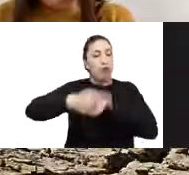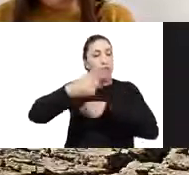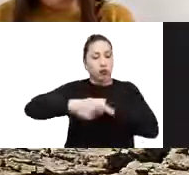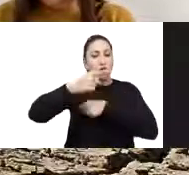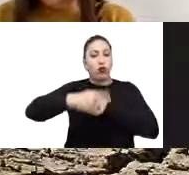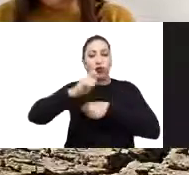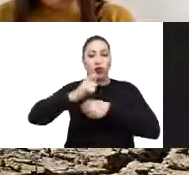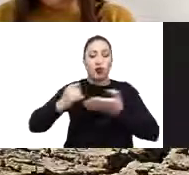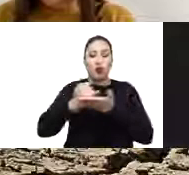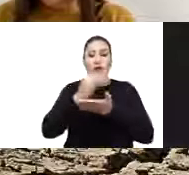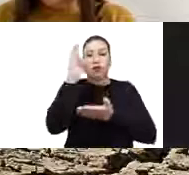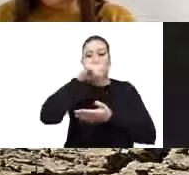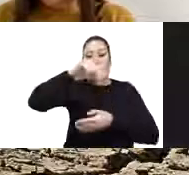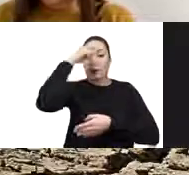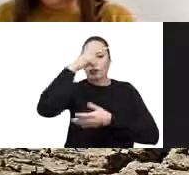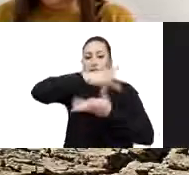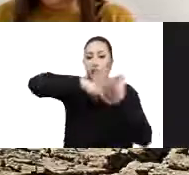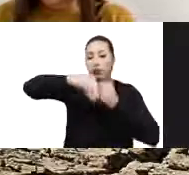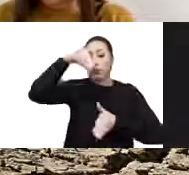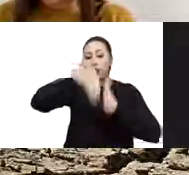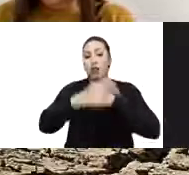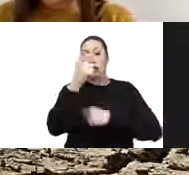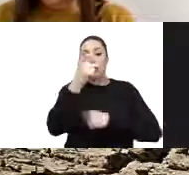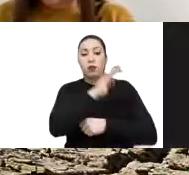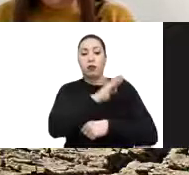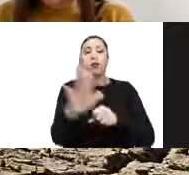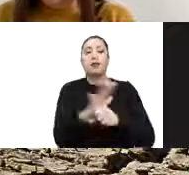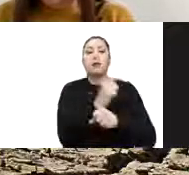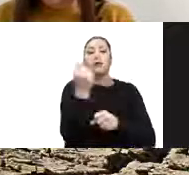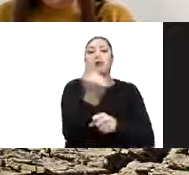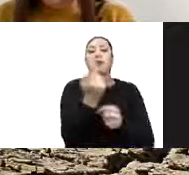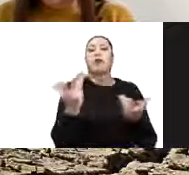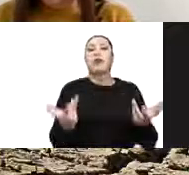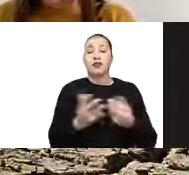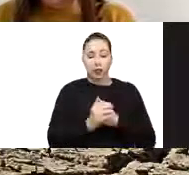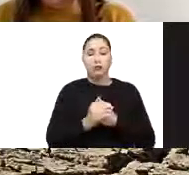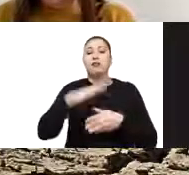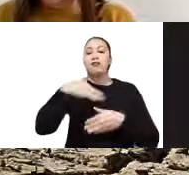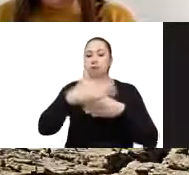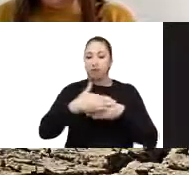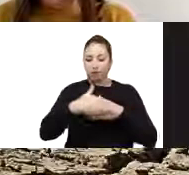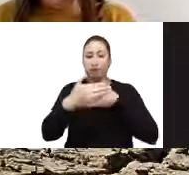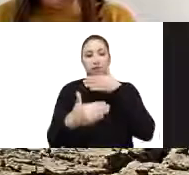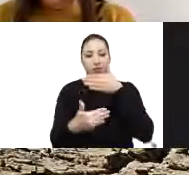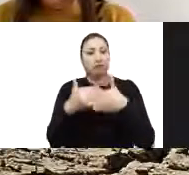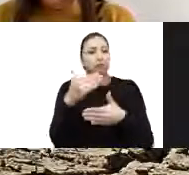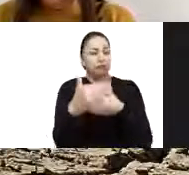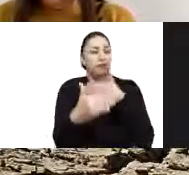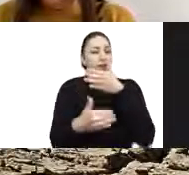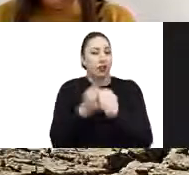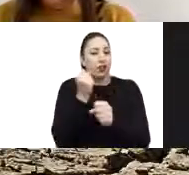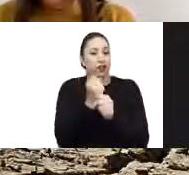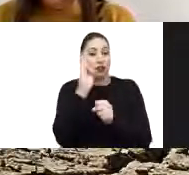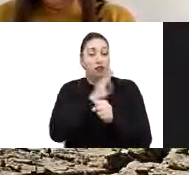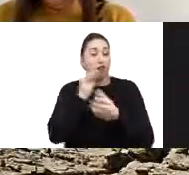sistema financiero de México. ¿Por qué? Porque eventualmente puede ser un riesgo tan alto que